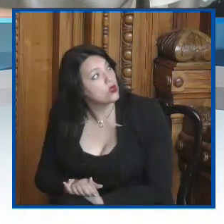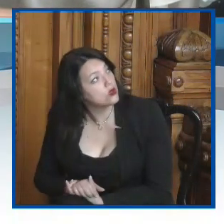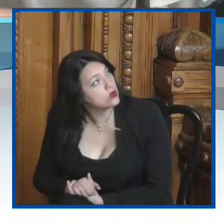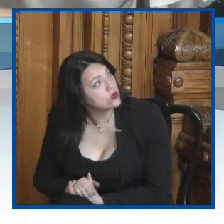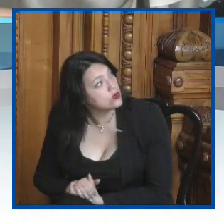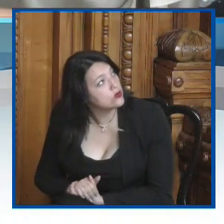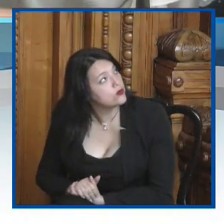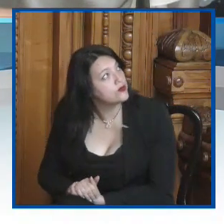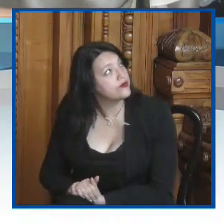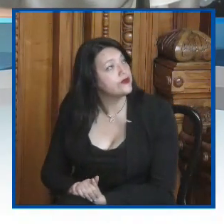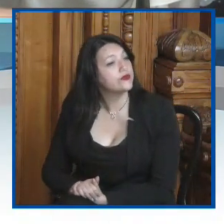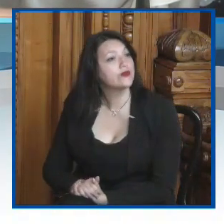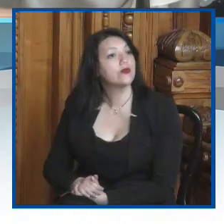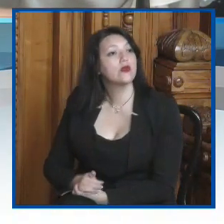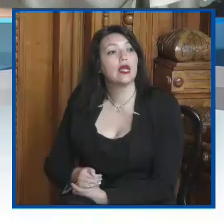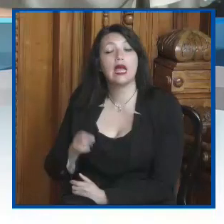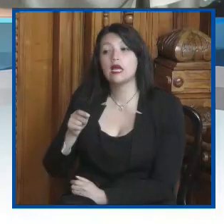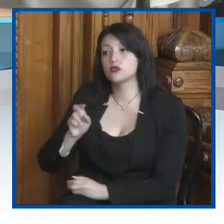claramente hace que la